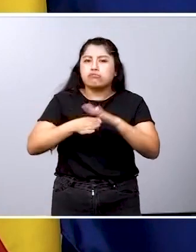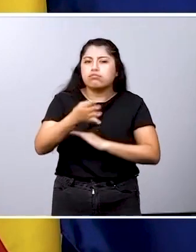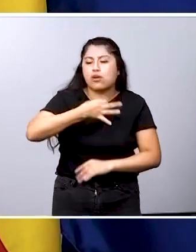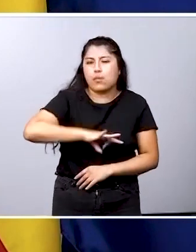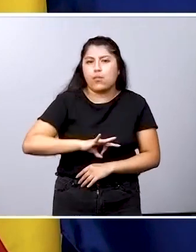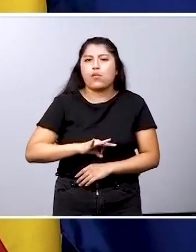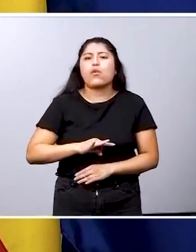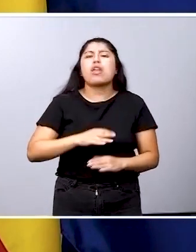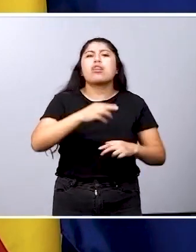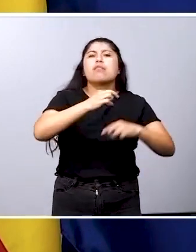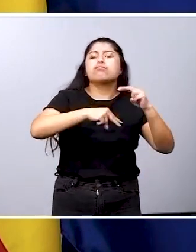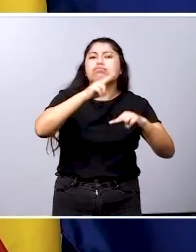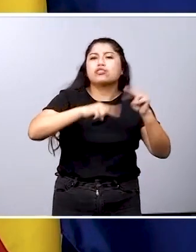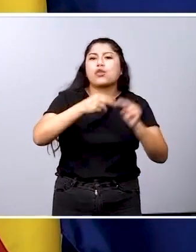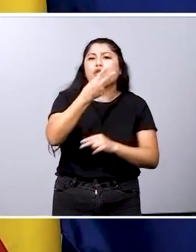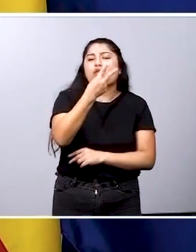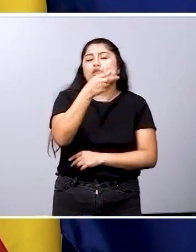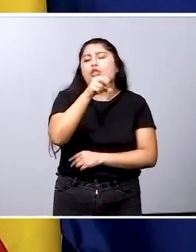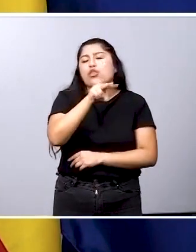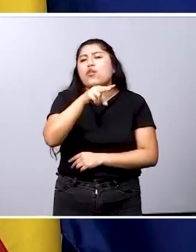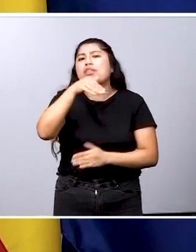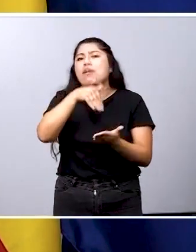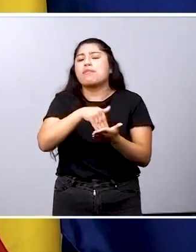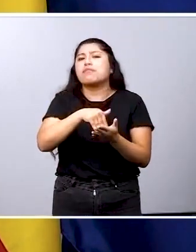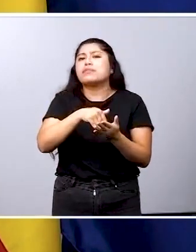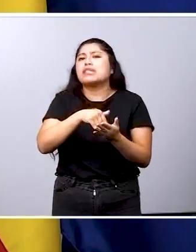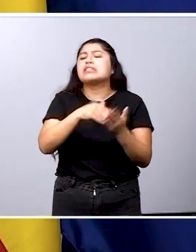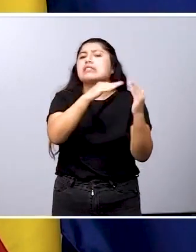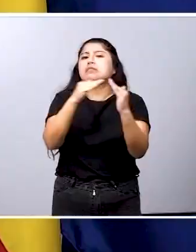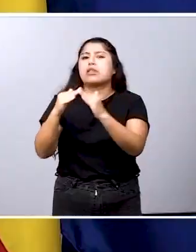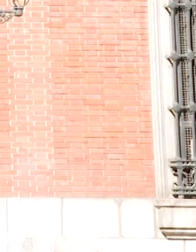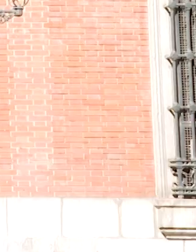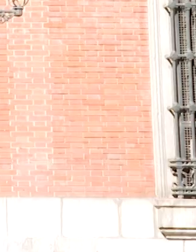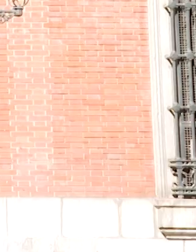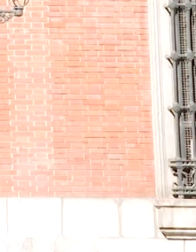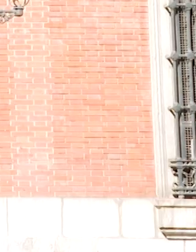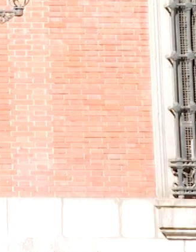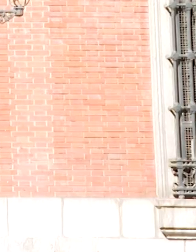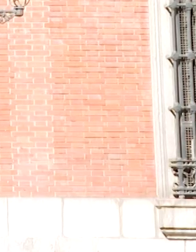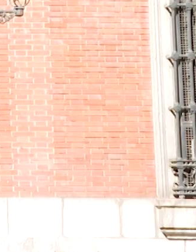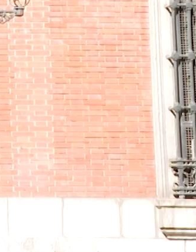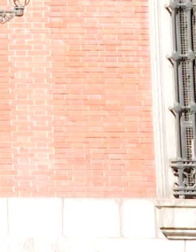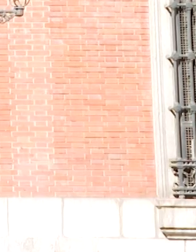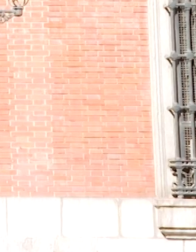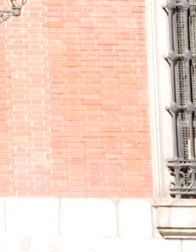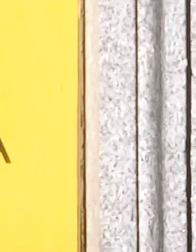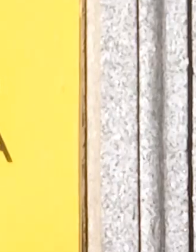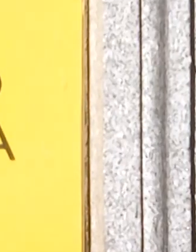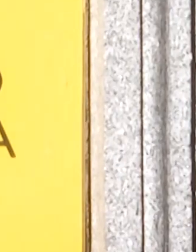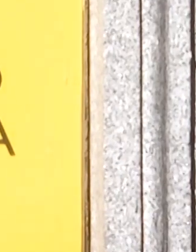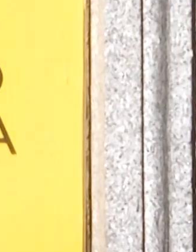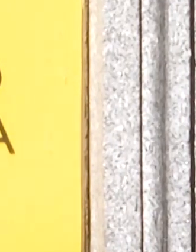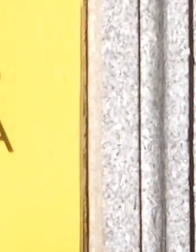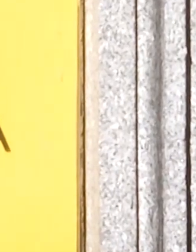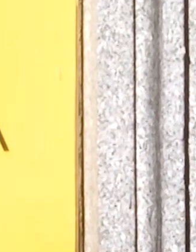la construcción de 12.000 viviendas de las que al menos el 60% han de ser protegidas. Y un alza adicional del 0,5%